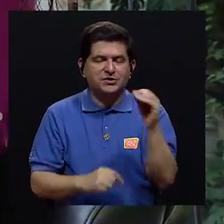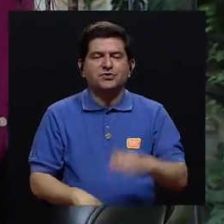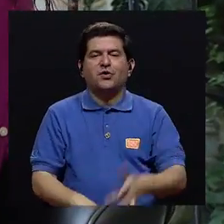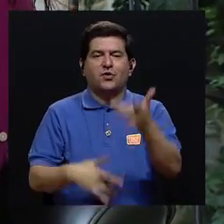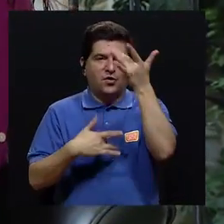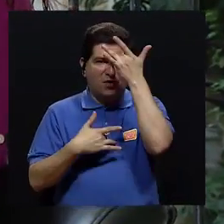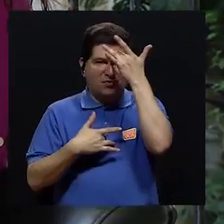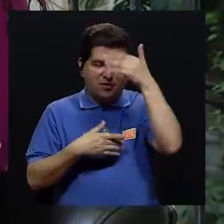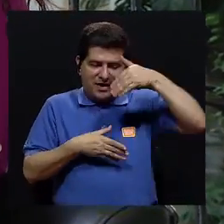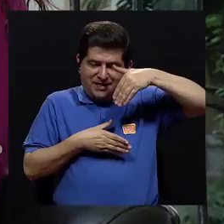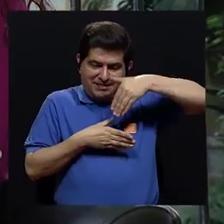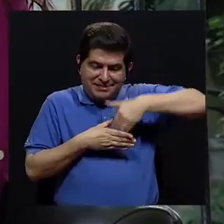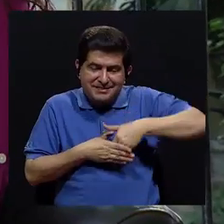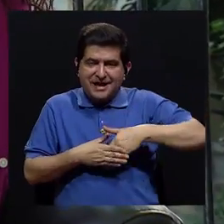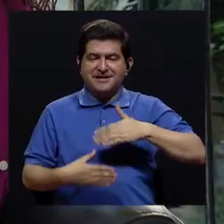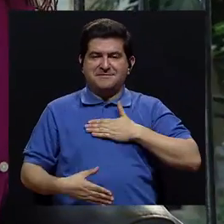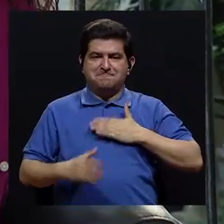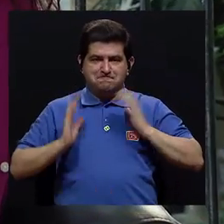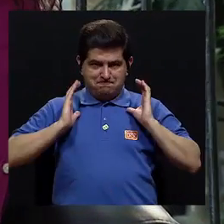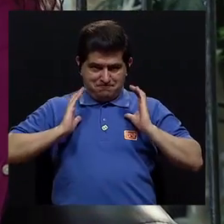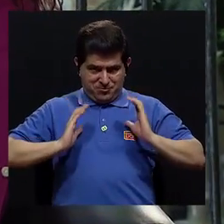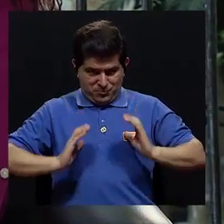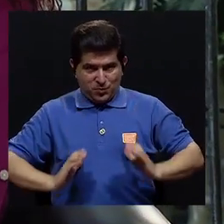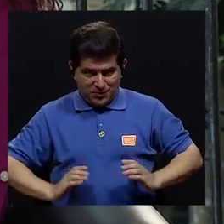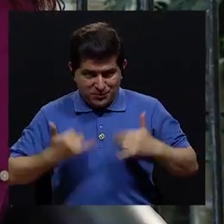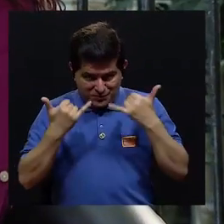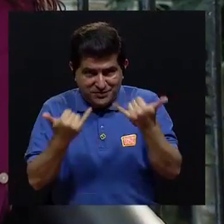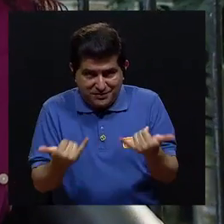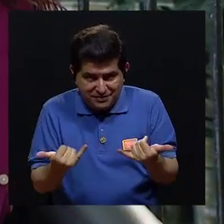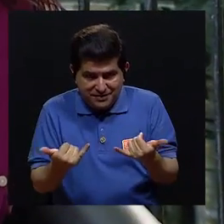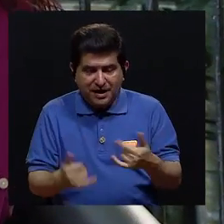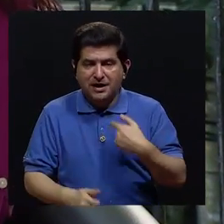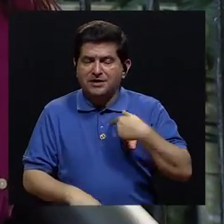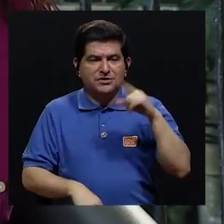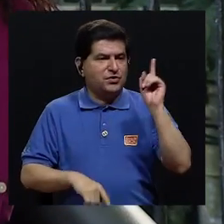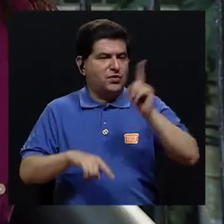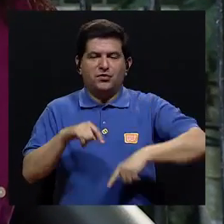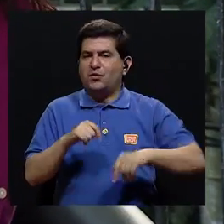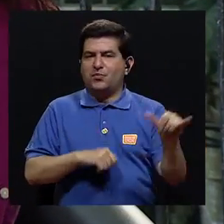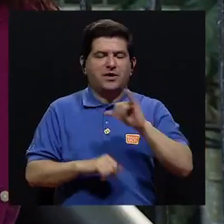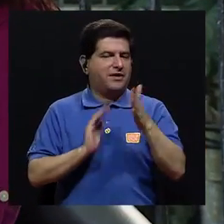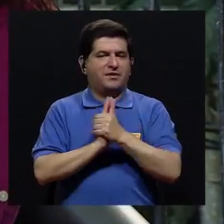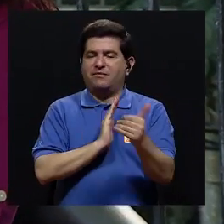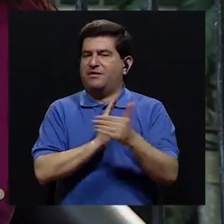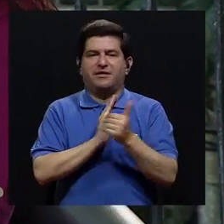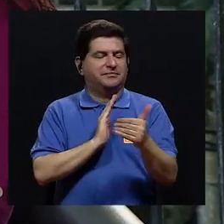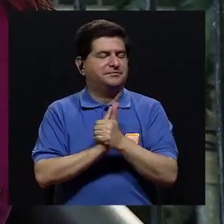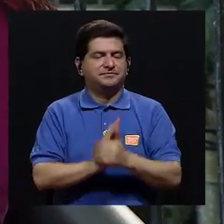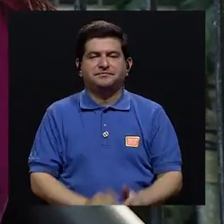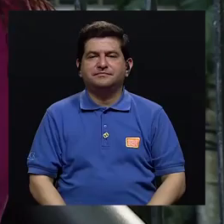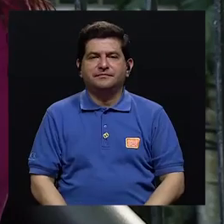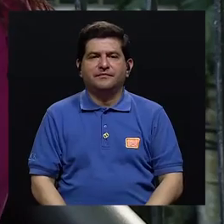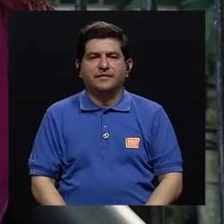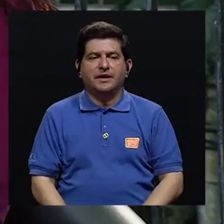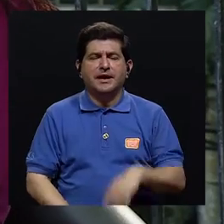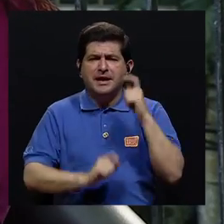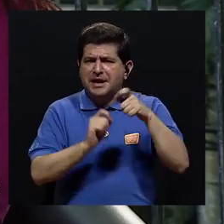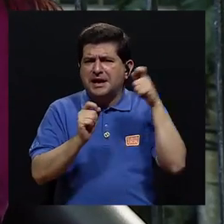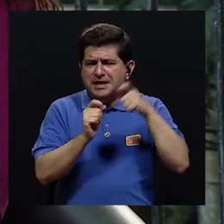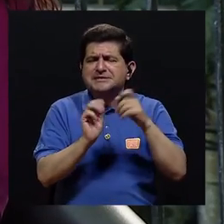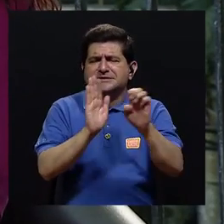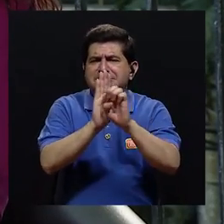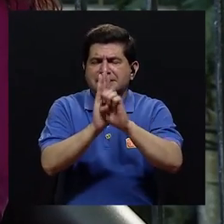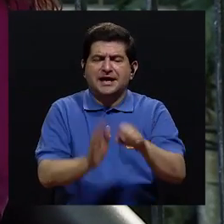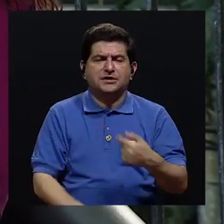alguna patología interna que tenga mi organismo que haga que yo no tenga la misma capacidad. Por ejemplo, algo muy, muy